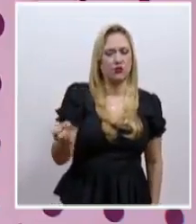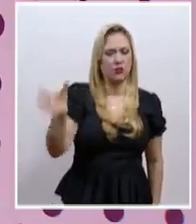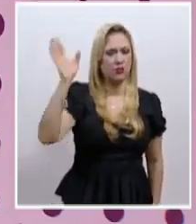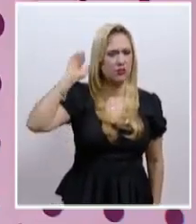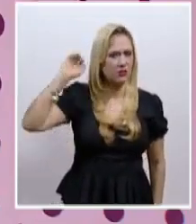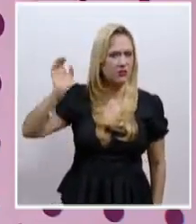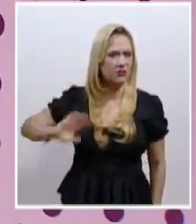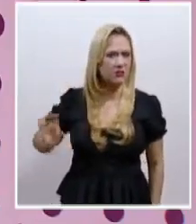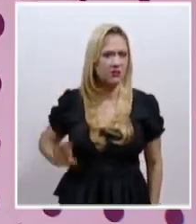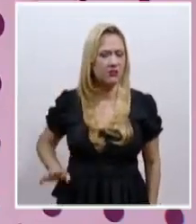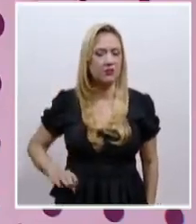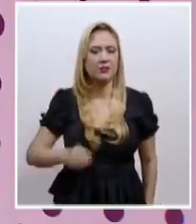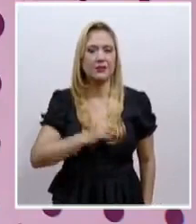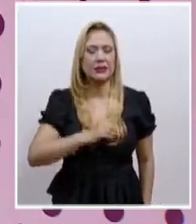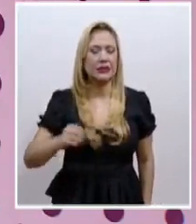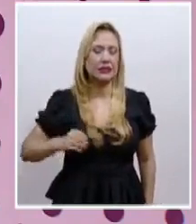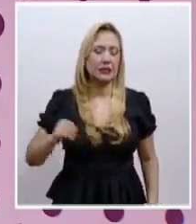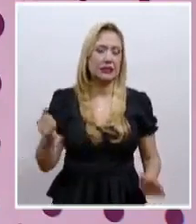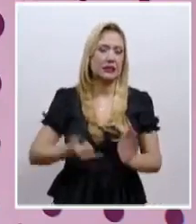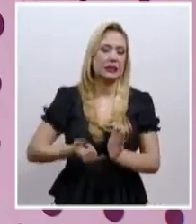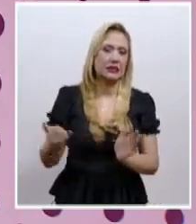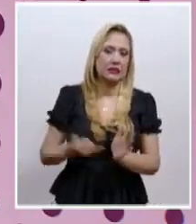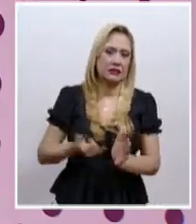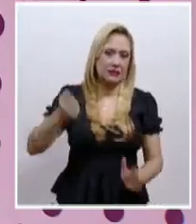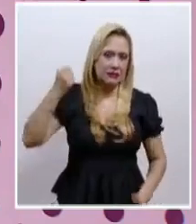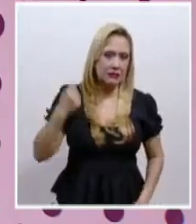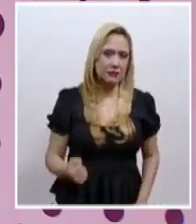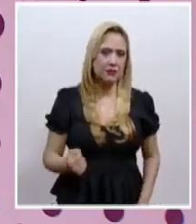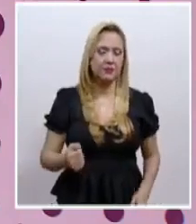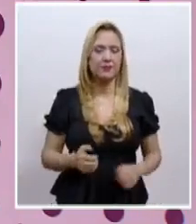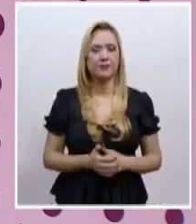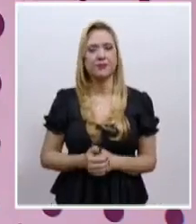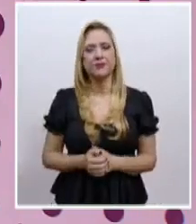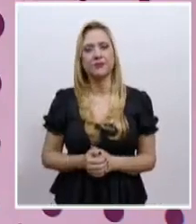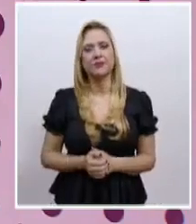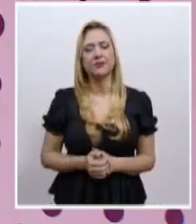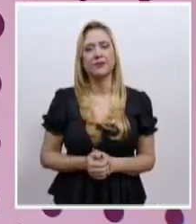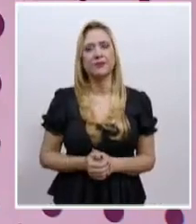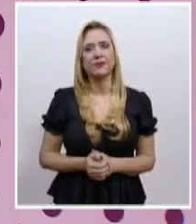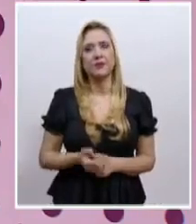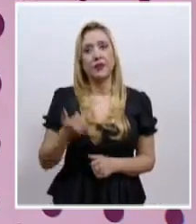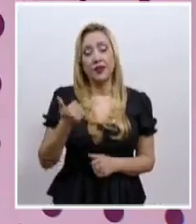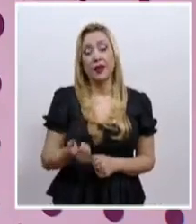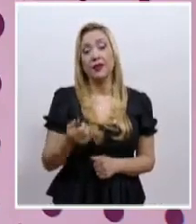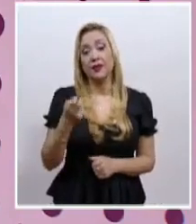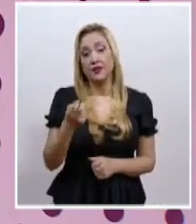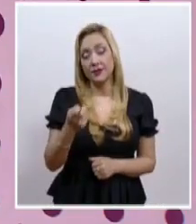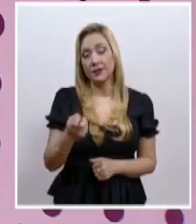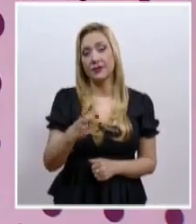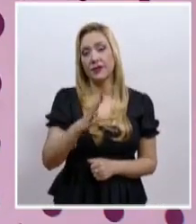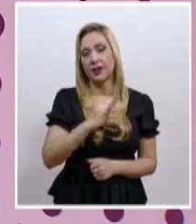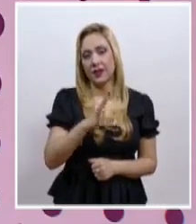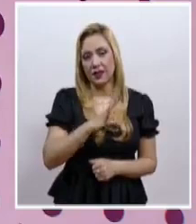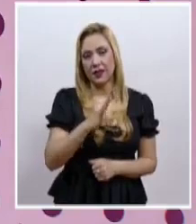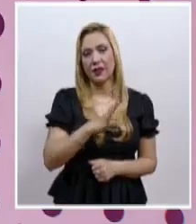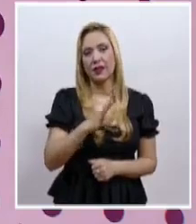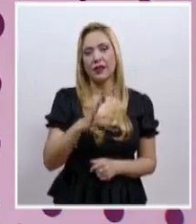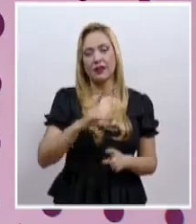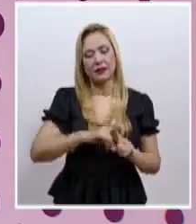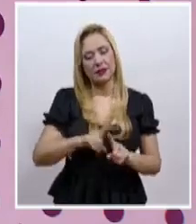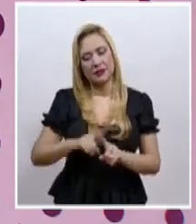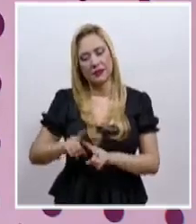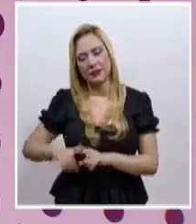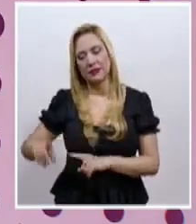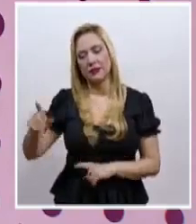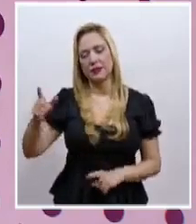eso es una obligación, por eso se llaman impuestos, te los imponen. Entonces, y sobre eso hay cantidad de tesis